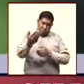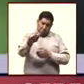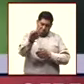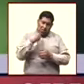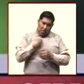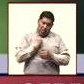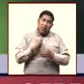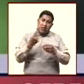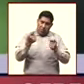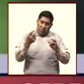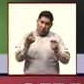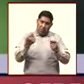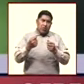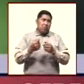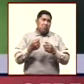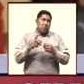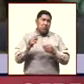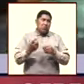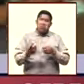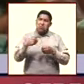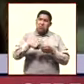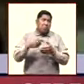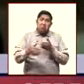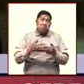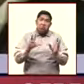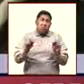Directo al ingreso, ya sin necesidad de inscribirse.